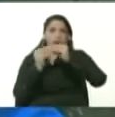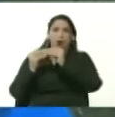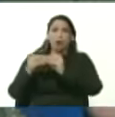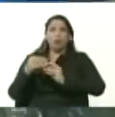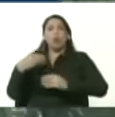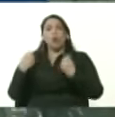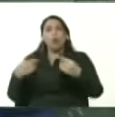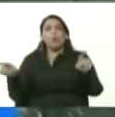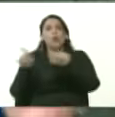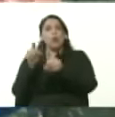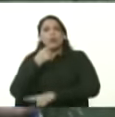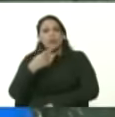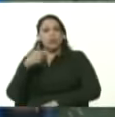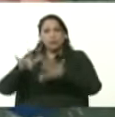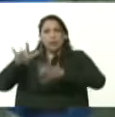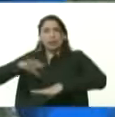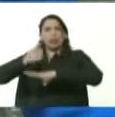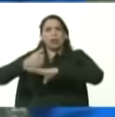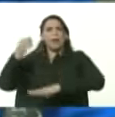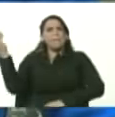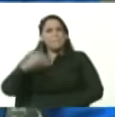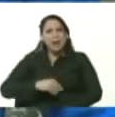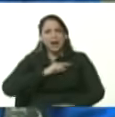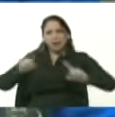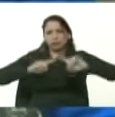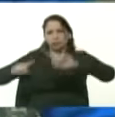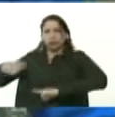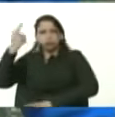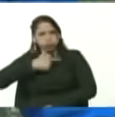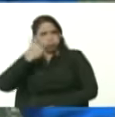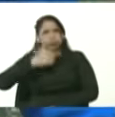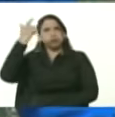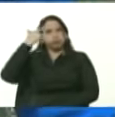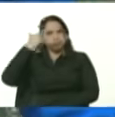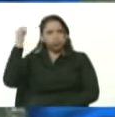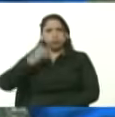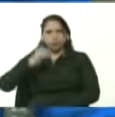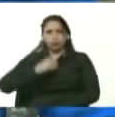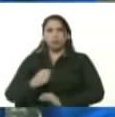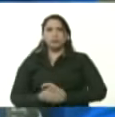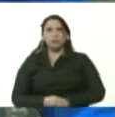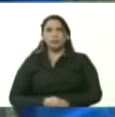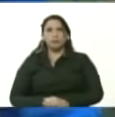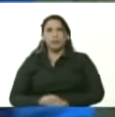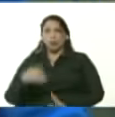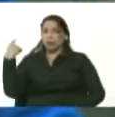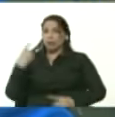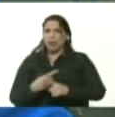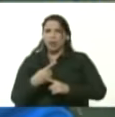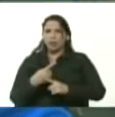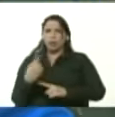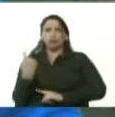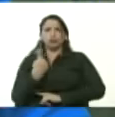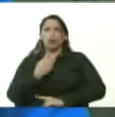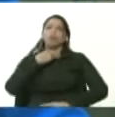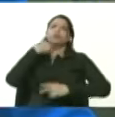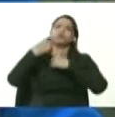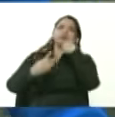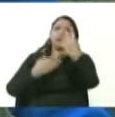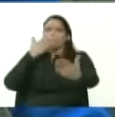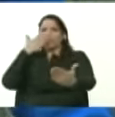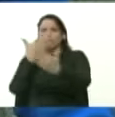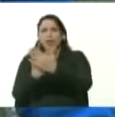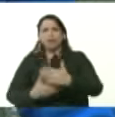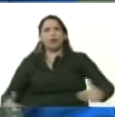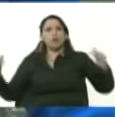general. Más acción concreta y efectiva, sí. Hagamos en un solo canto un frente